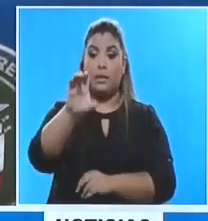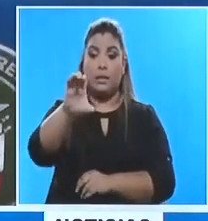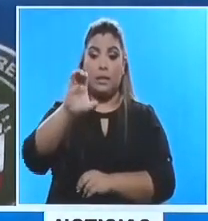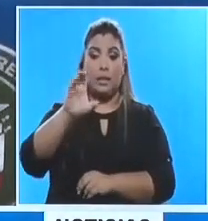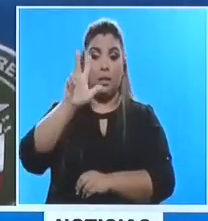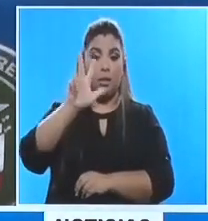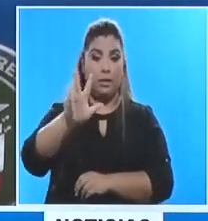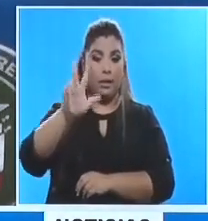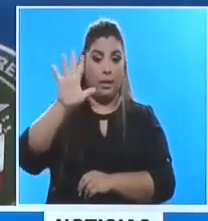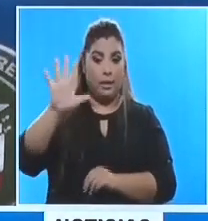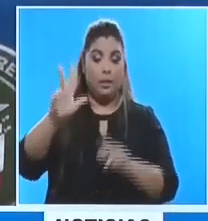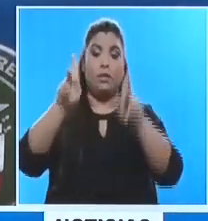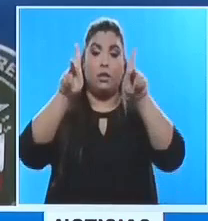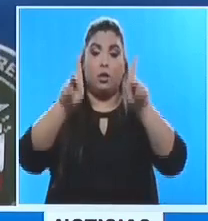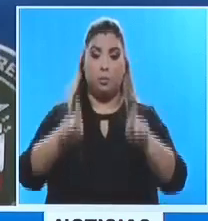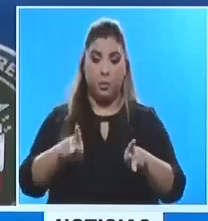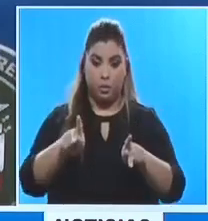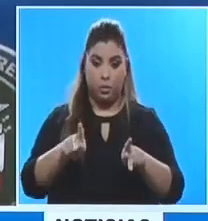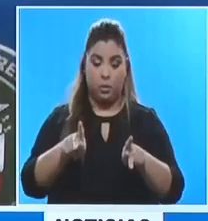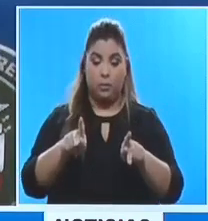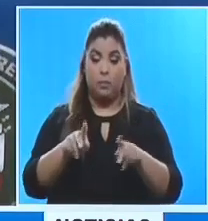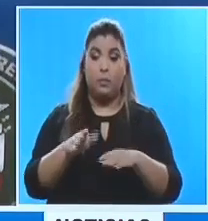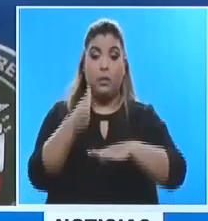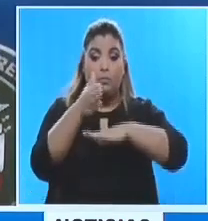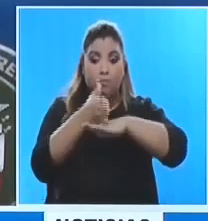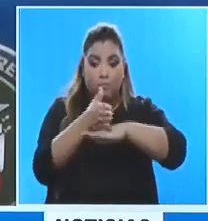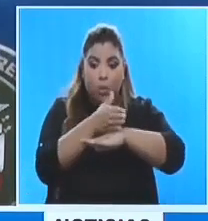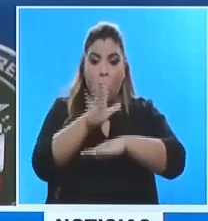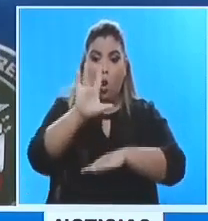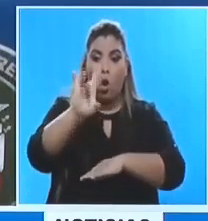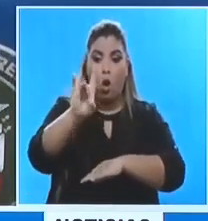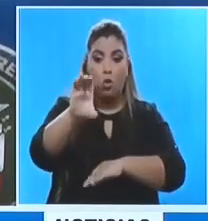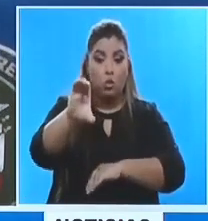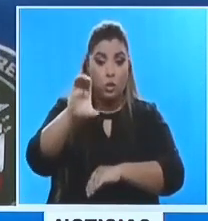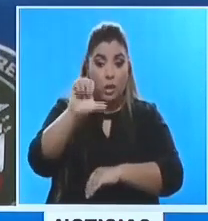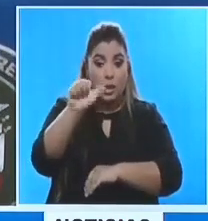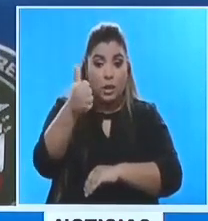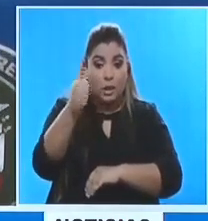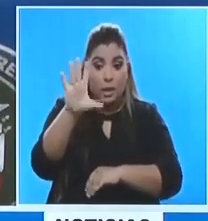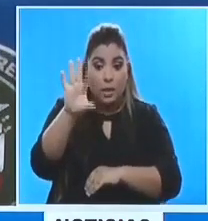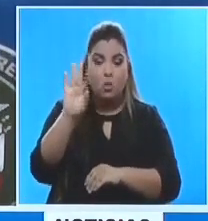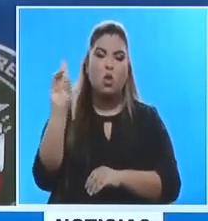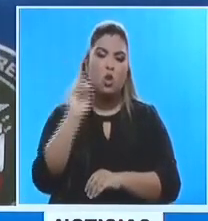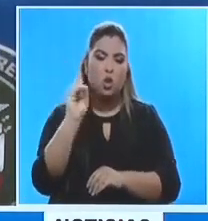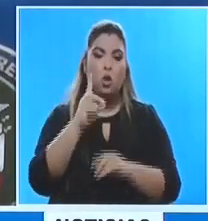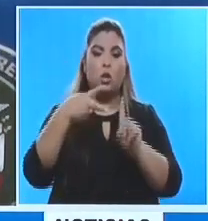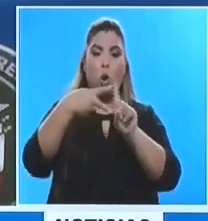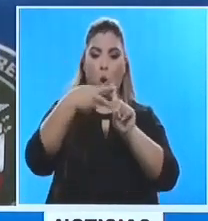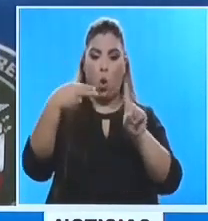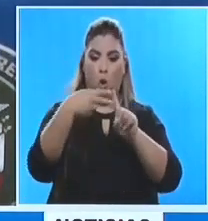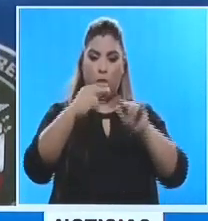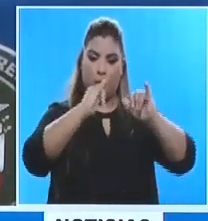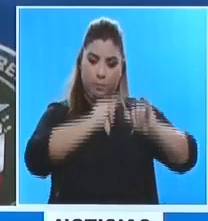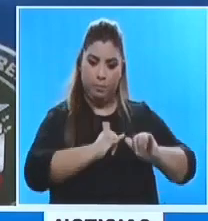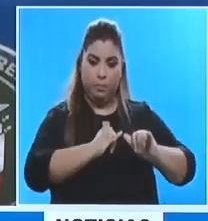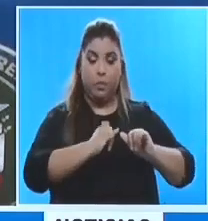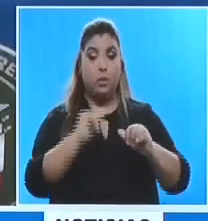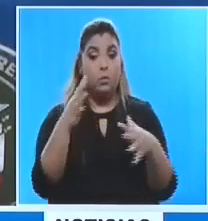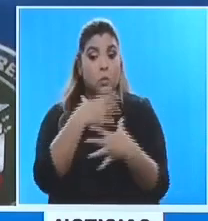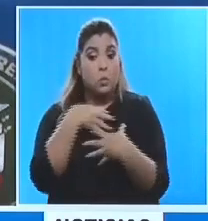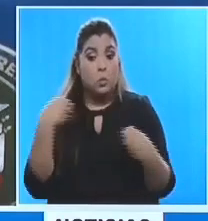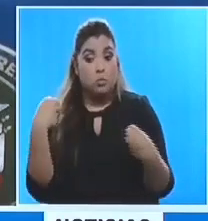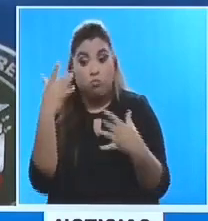2.135 personas, de los cuales 819 se encuentran en hoteles, recuperados